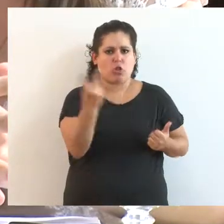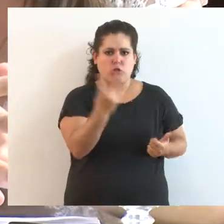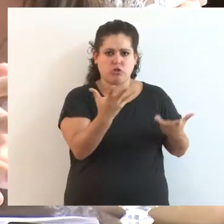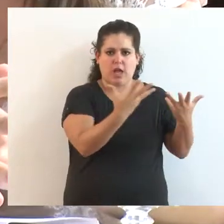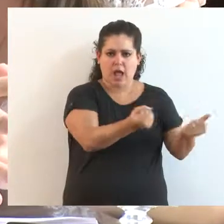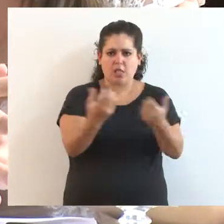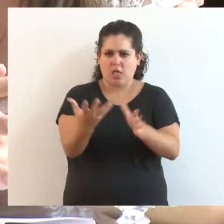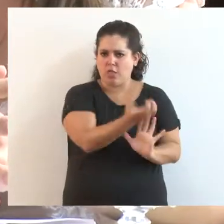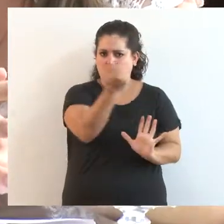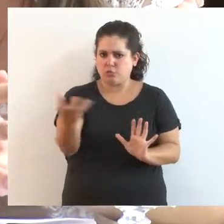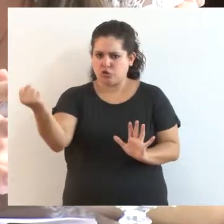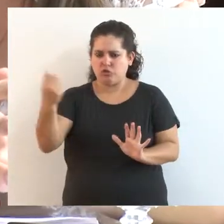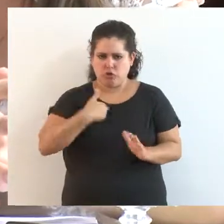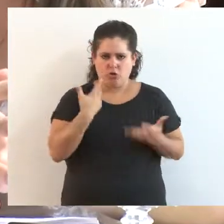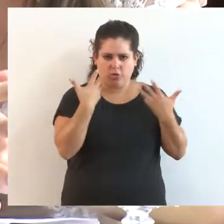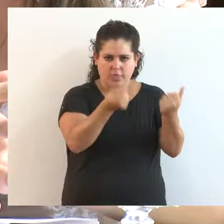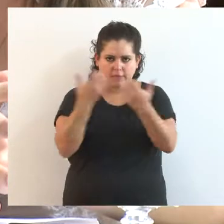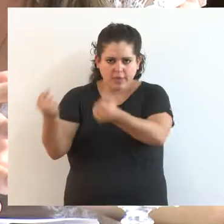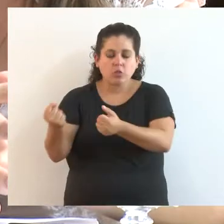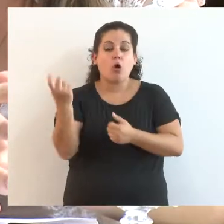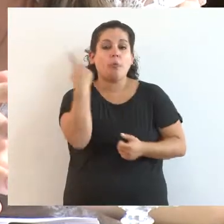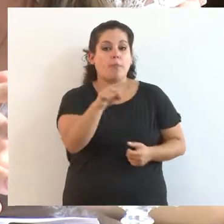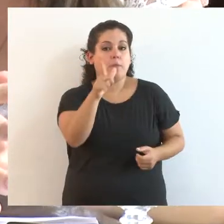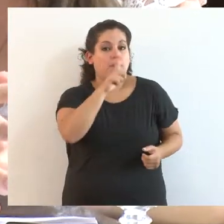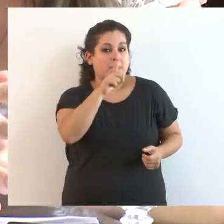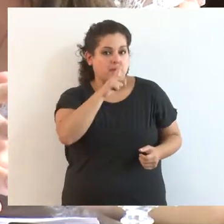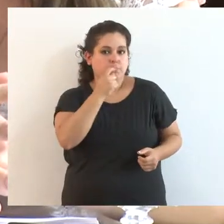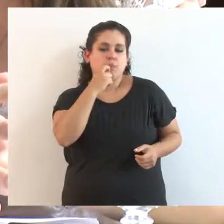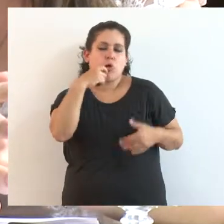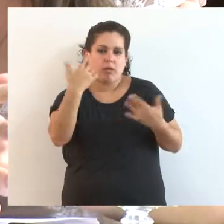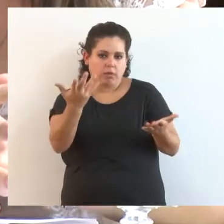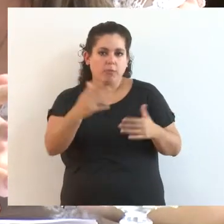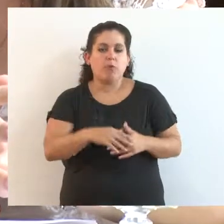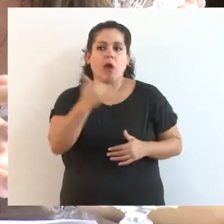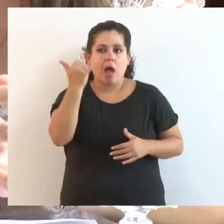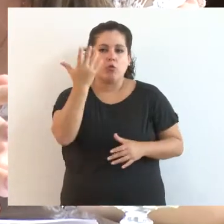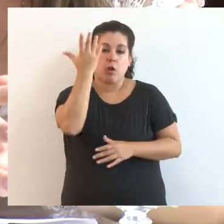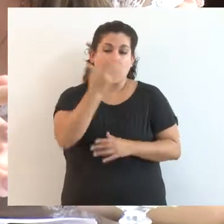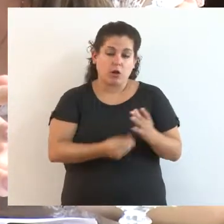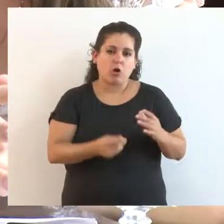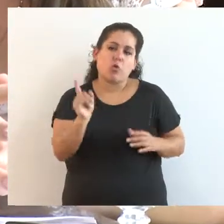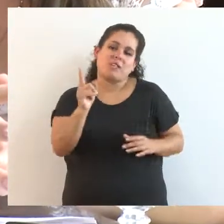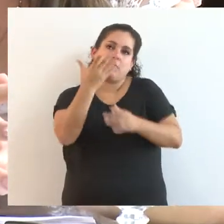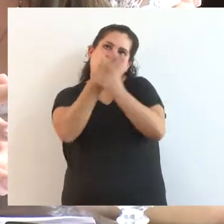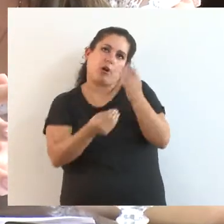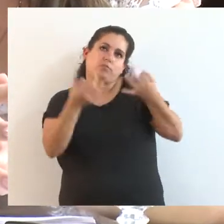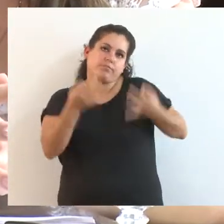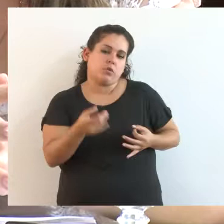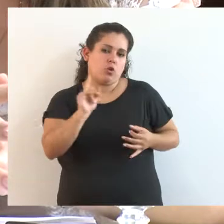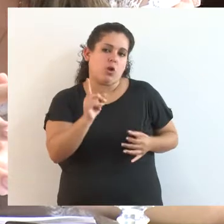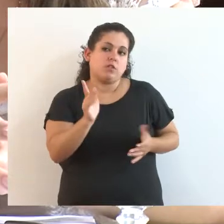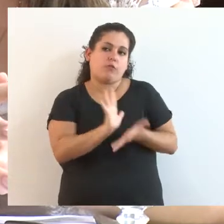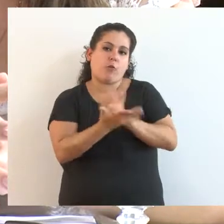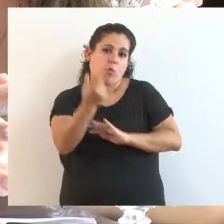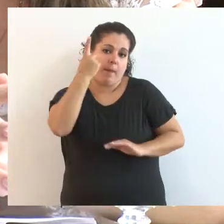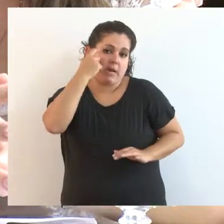la adopción plena como la adopción simple, como cualquier forma de adopción según los casos, digamos, ¿no? Pero a mí me parece, por ejemplo, que otro error,